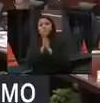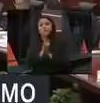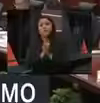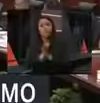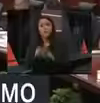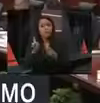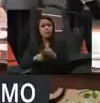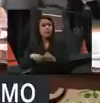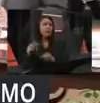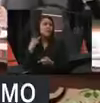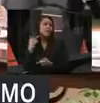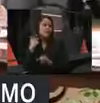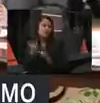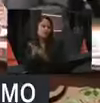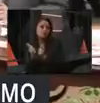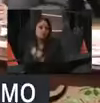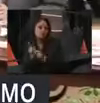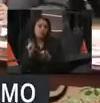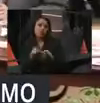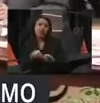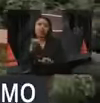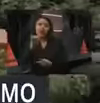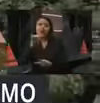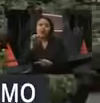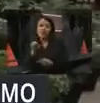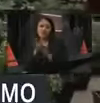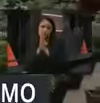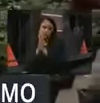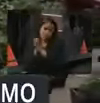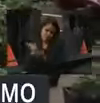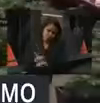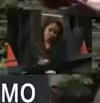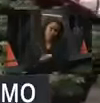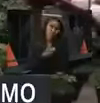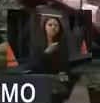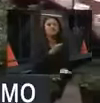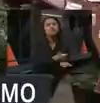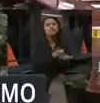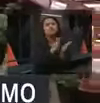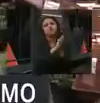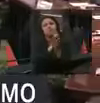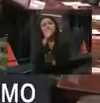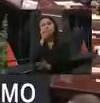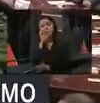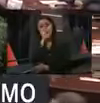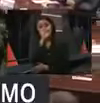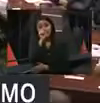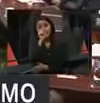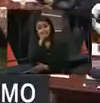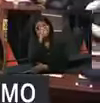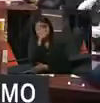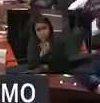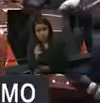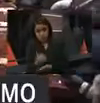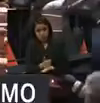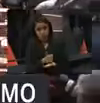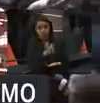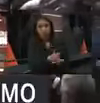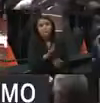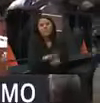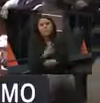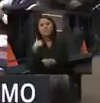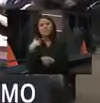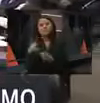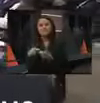partidos políticos y el instituto nacional electoral donen a los damnificados el 20 por ciento del presupuesto que gastarán en